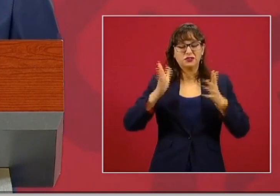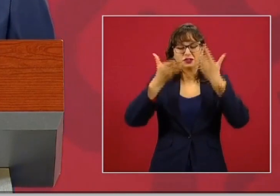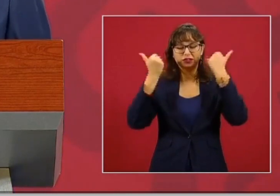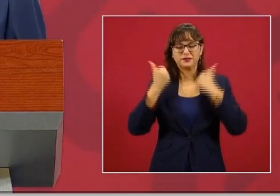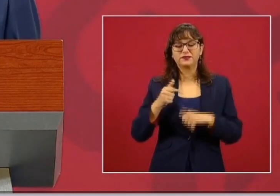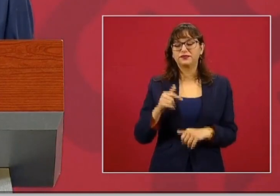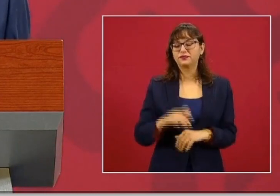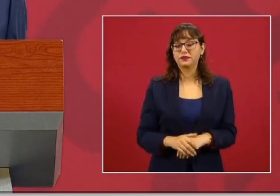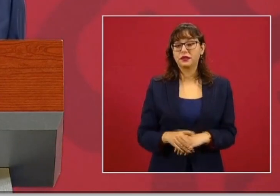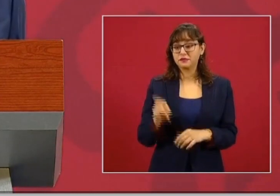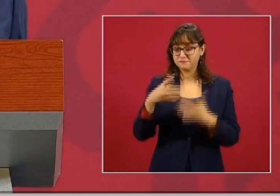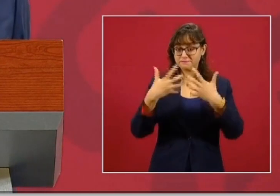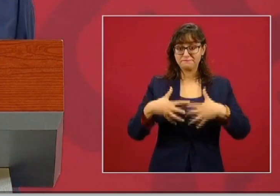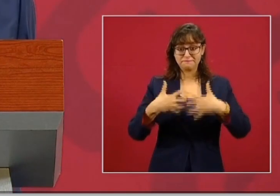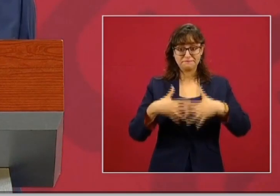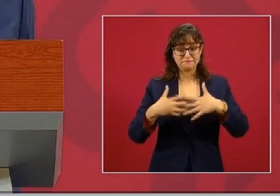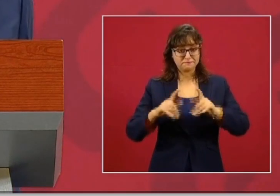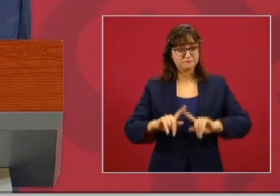minas,